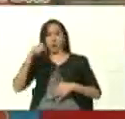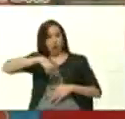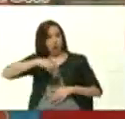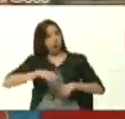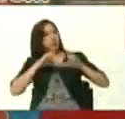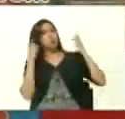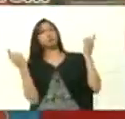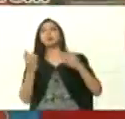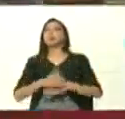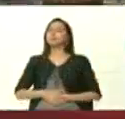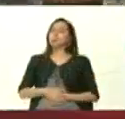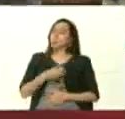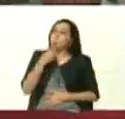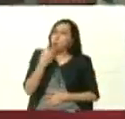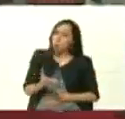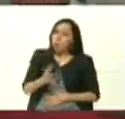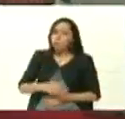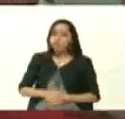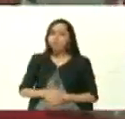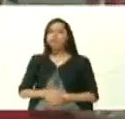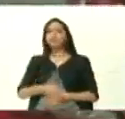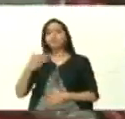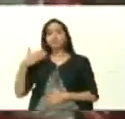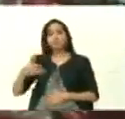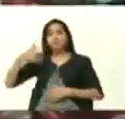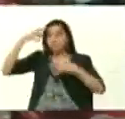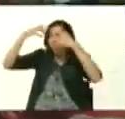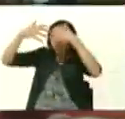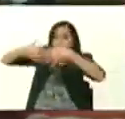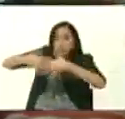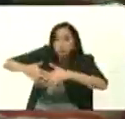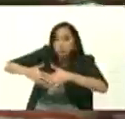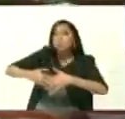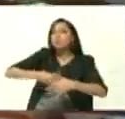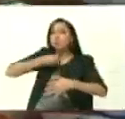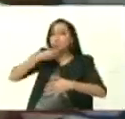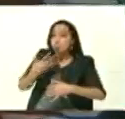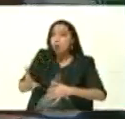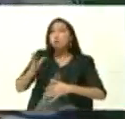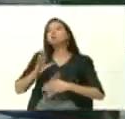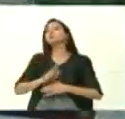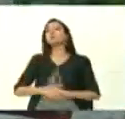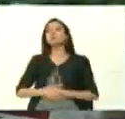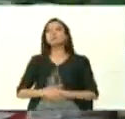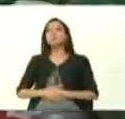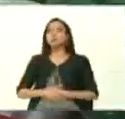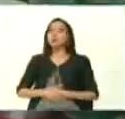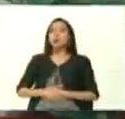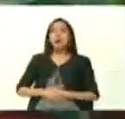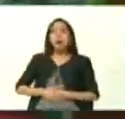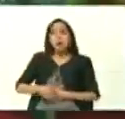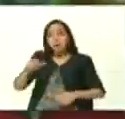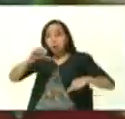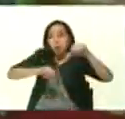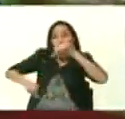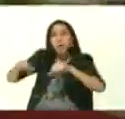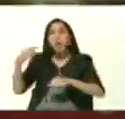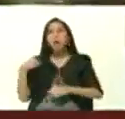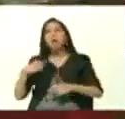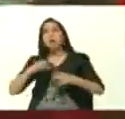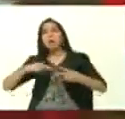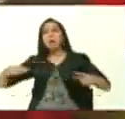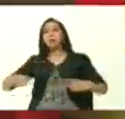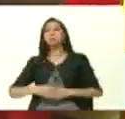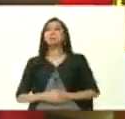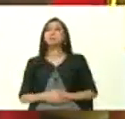Así es. Bueno, los productos del mar son muy buenos para el cerebro. Sí, todo lo mega que tienen los productos del mar. Bueno, vamos a invitarlos por aquí